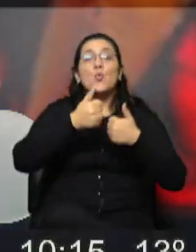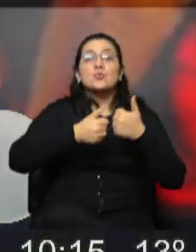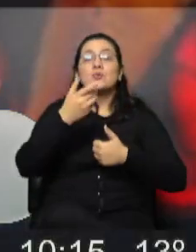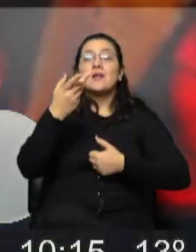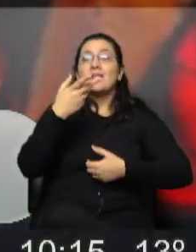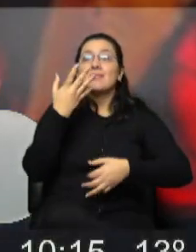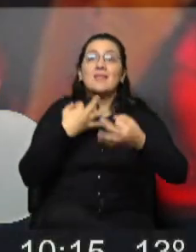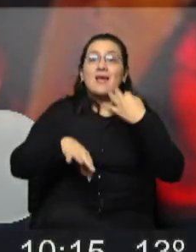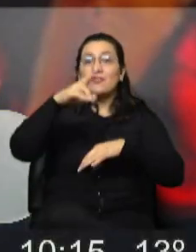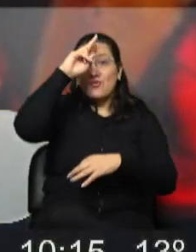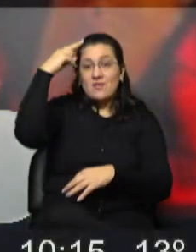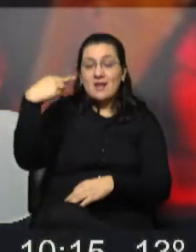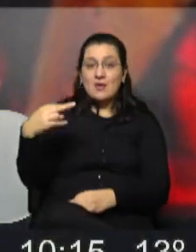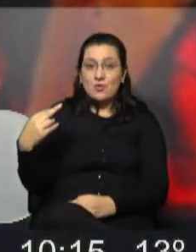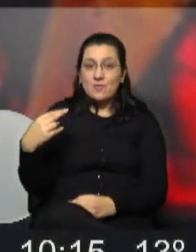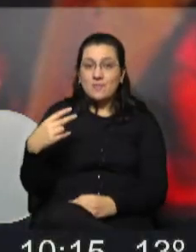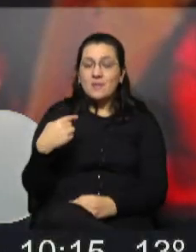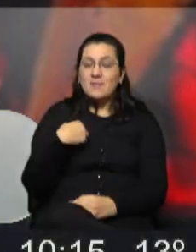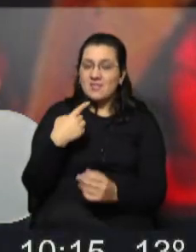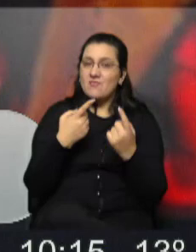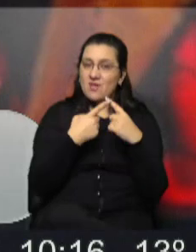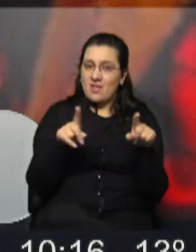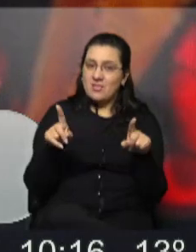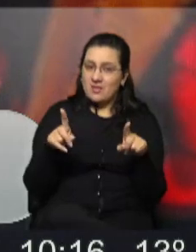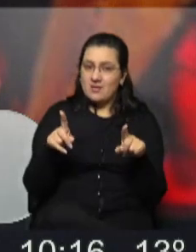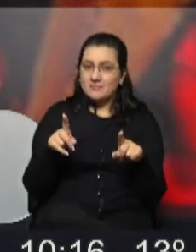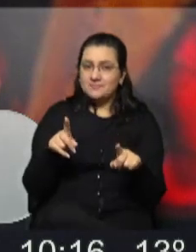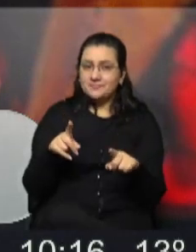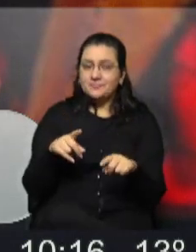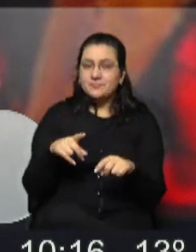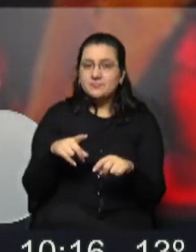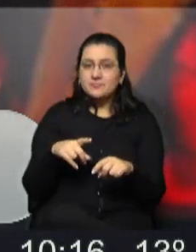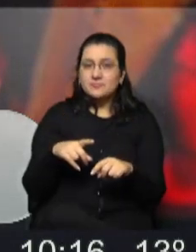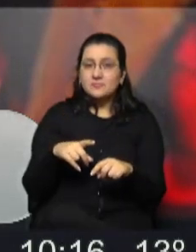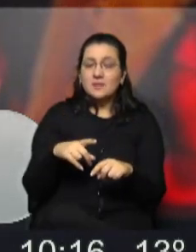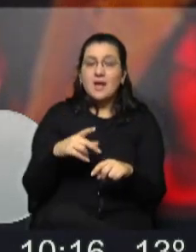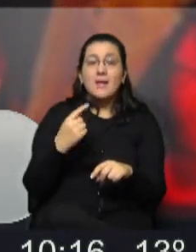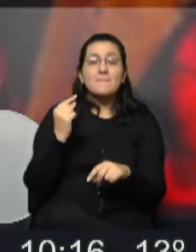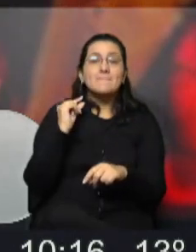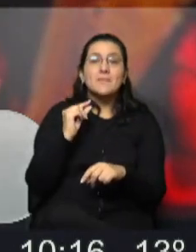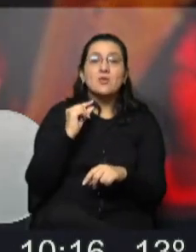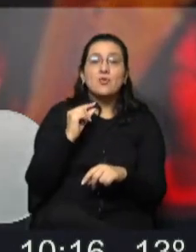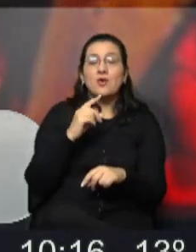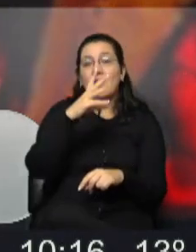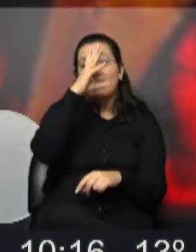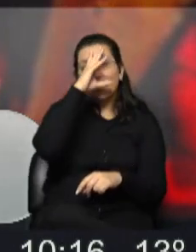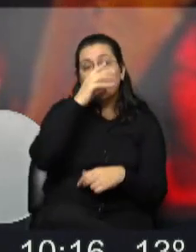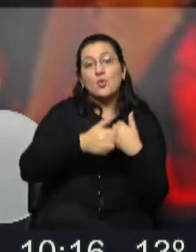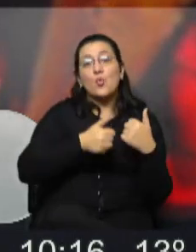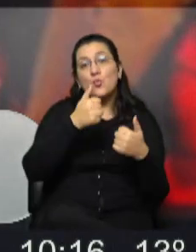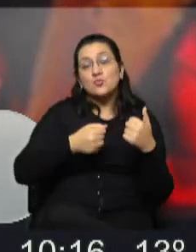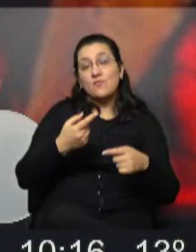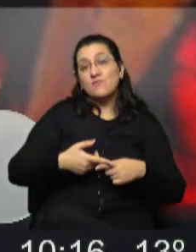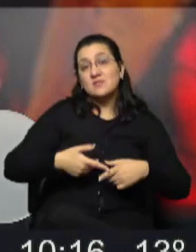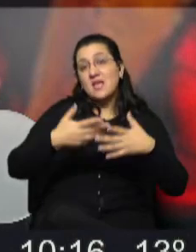carnaval, que son cosas para mí bien distintas, ¿no? Cada vez hay menos carnaval en el concurso oficial de carnaval, digo, para mí, digo,